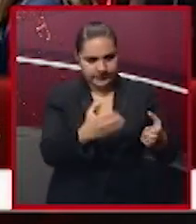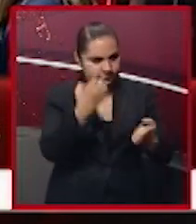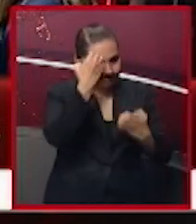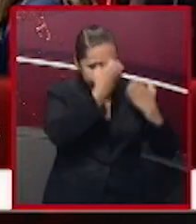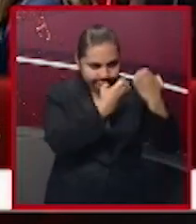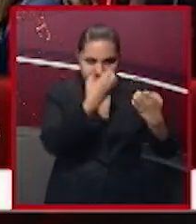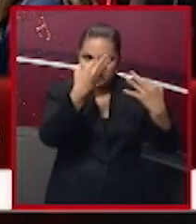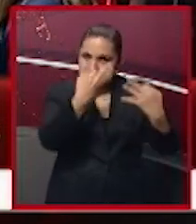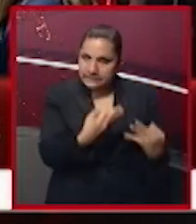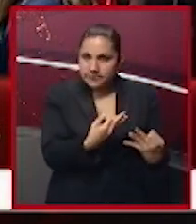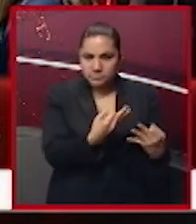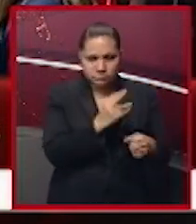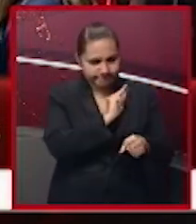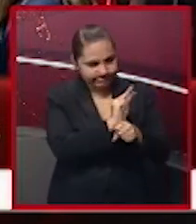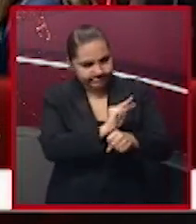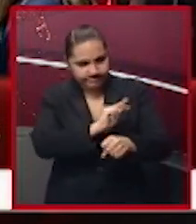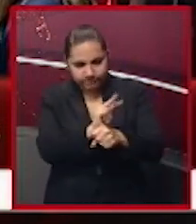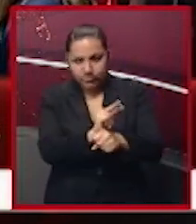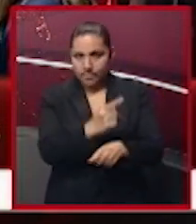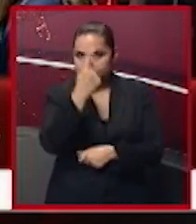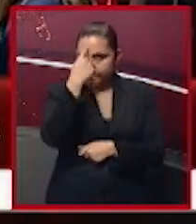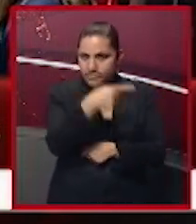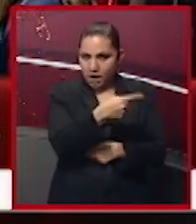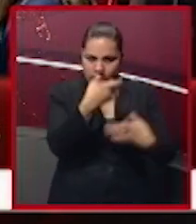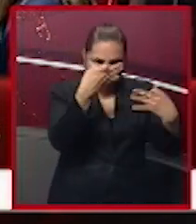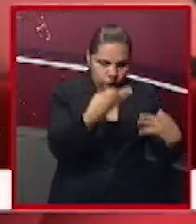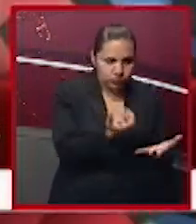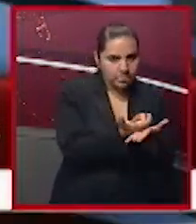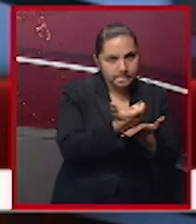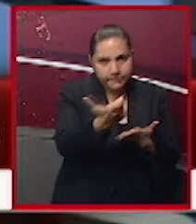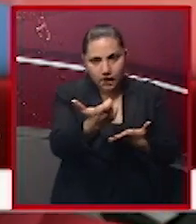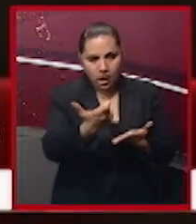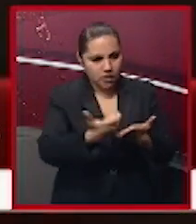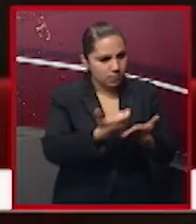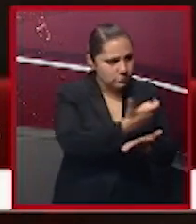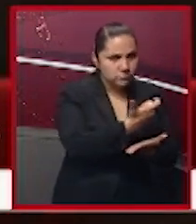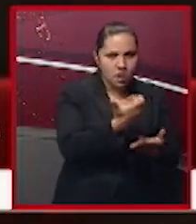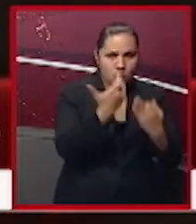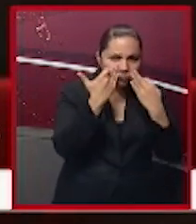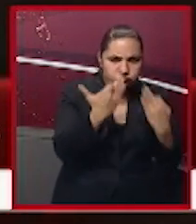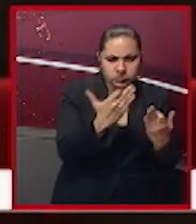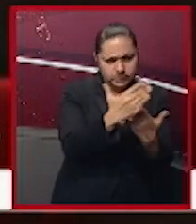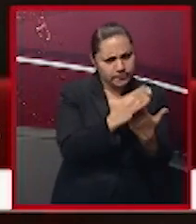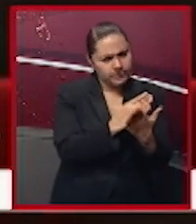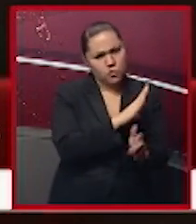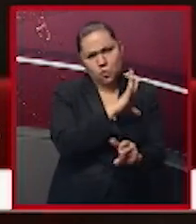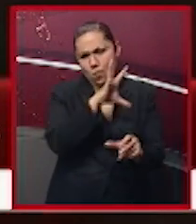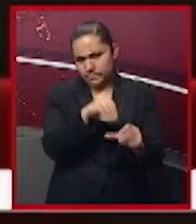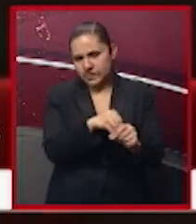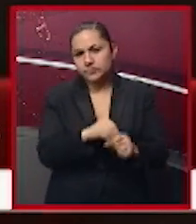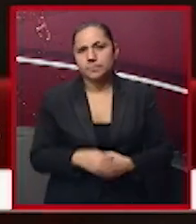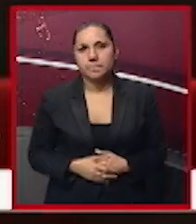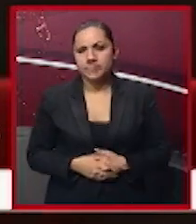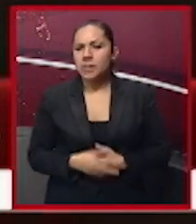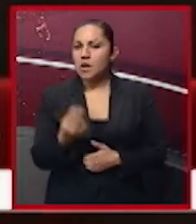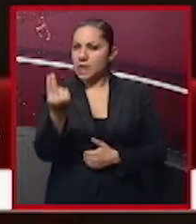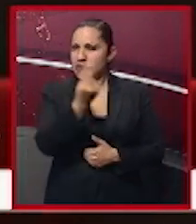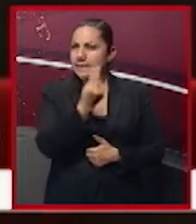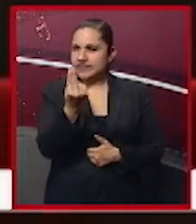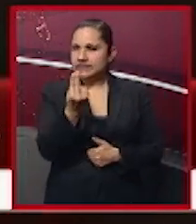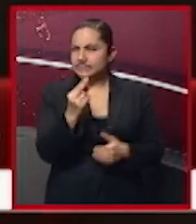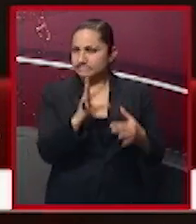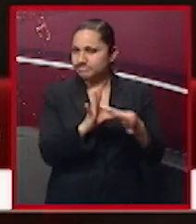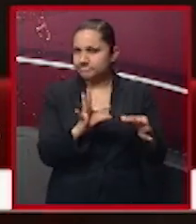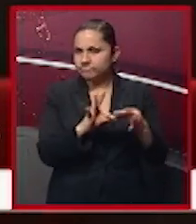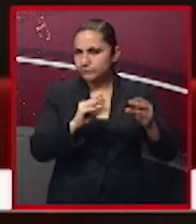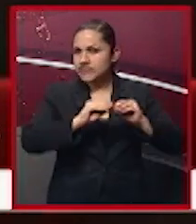supervisar la puntual observancia de este precepto. Hay que dejar claro y entendemos